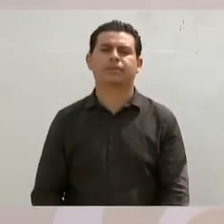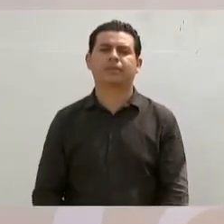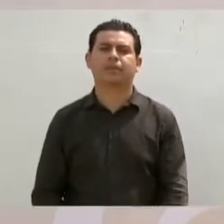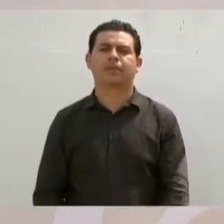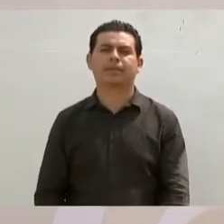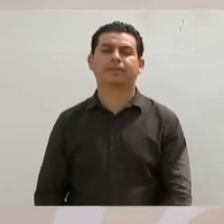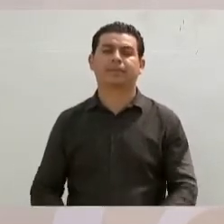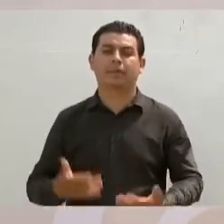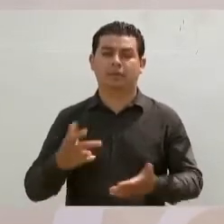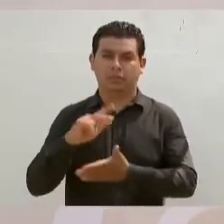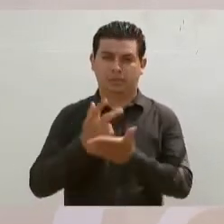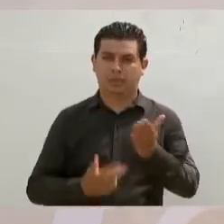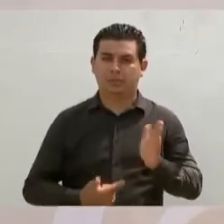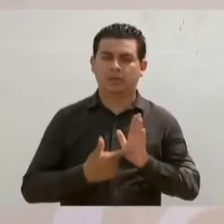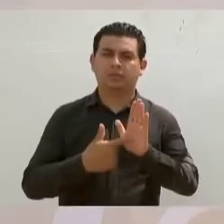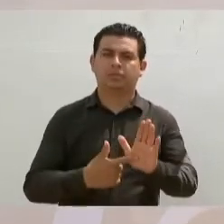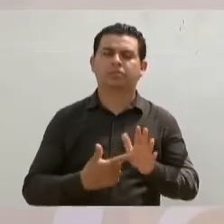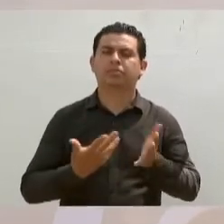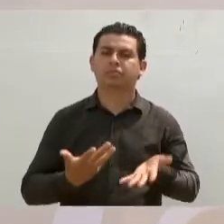En este programa,